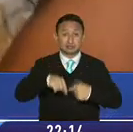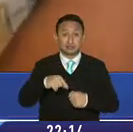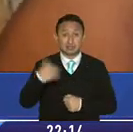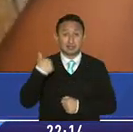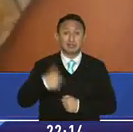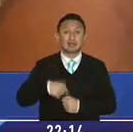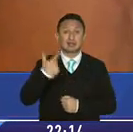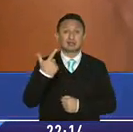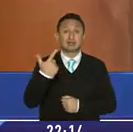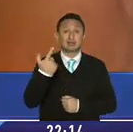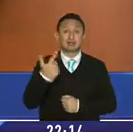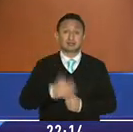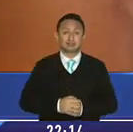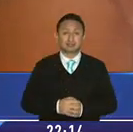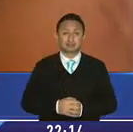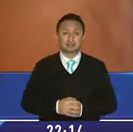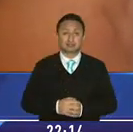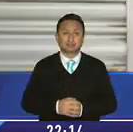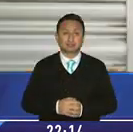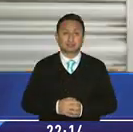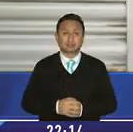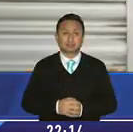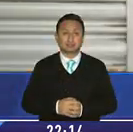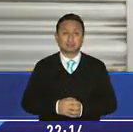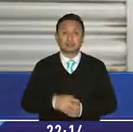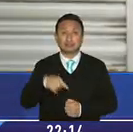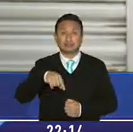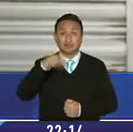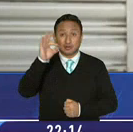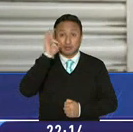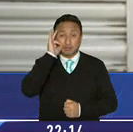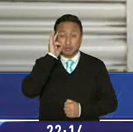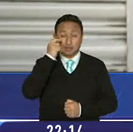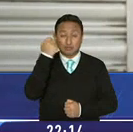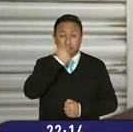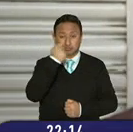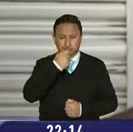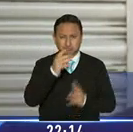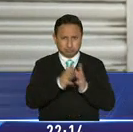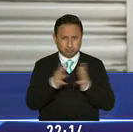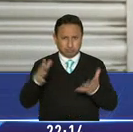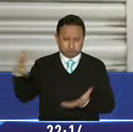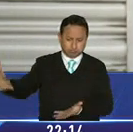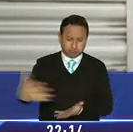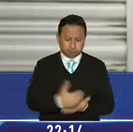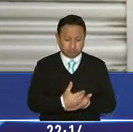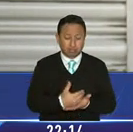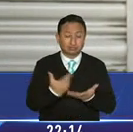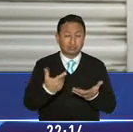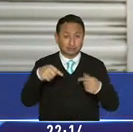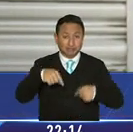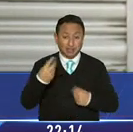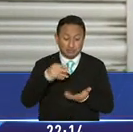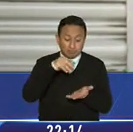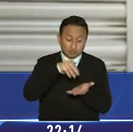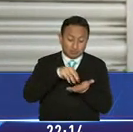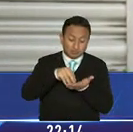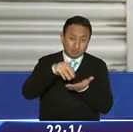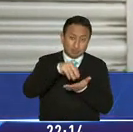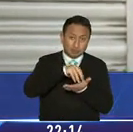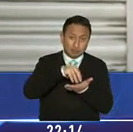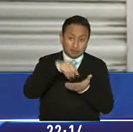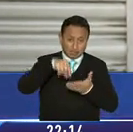Se pudo aprehender una gran cantidad de sustancias estupefacientes, las cuales se encontraban ya paqueteadas y listas para